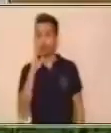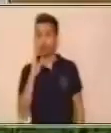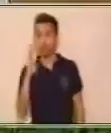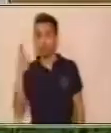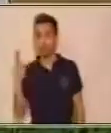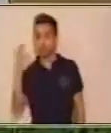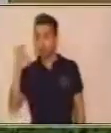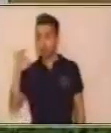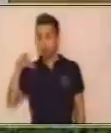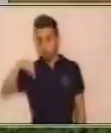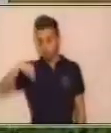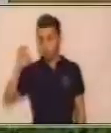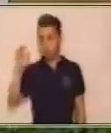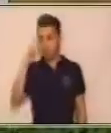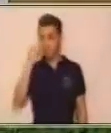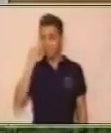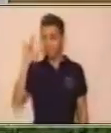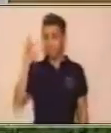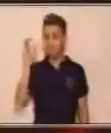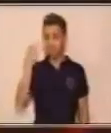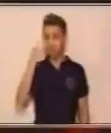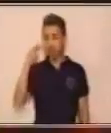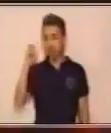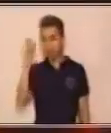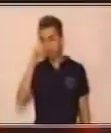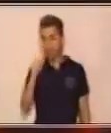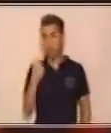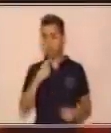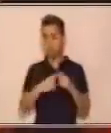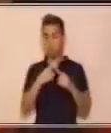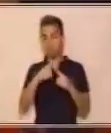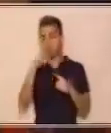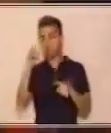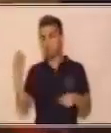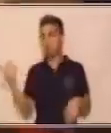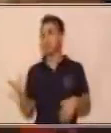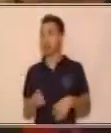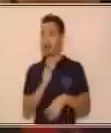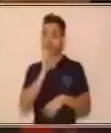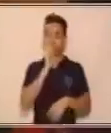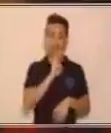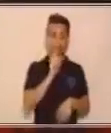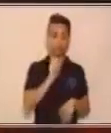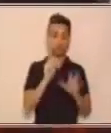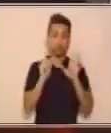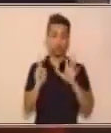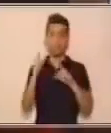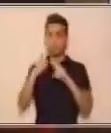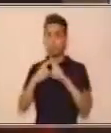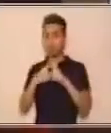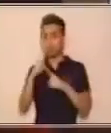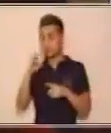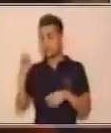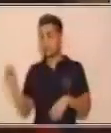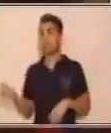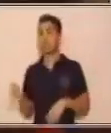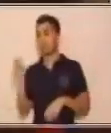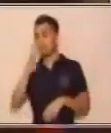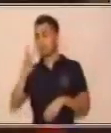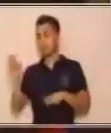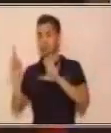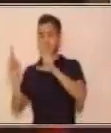que me debo de correr. Multiplico por 100. 3.6 por 100 me da 360 y